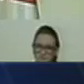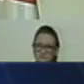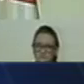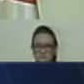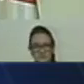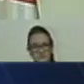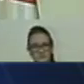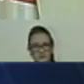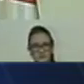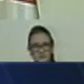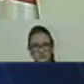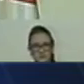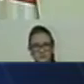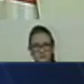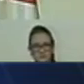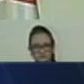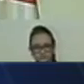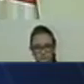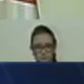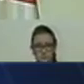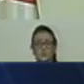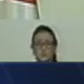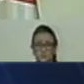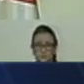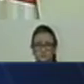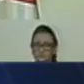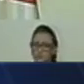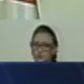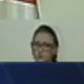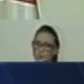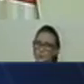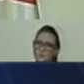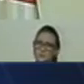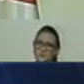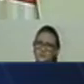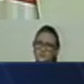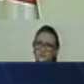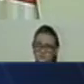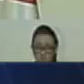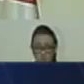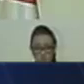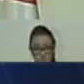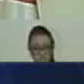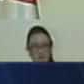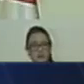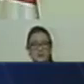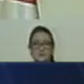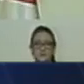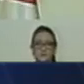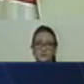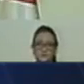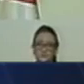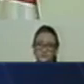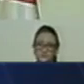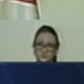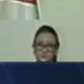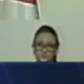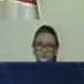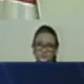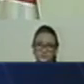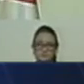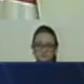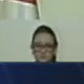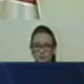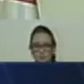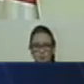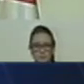pedagógica, de altura. Estoy listo para cumplirlo. Desde hoy estoy listo. Y lo voy a